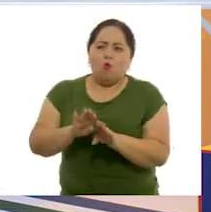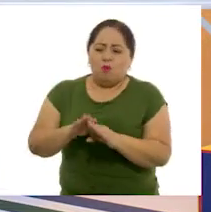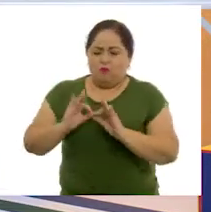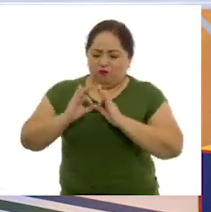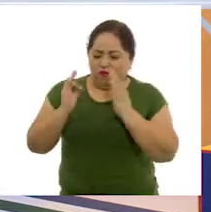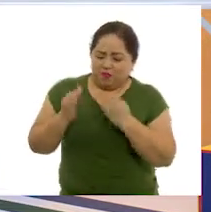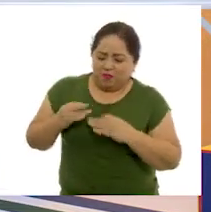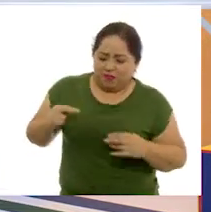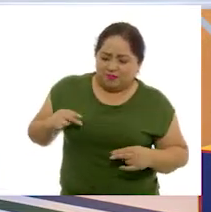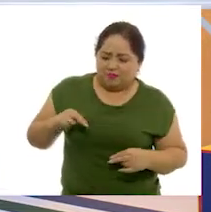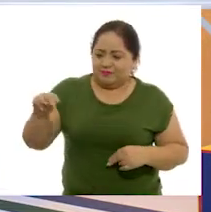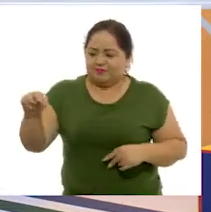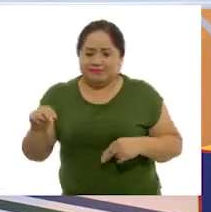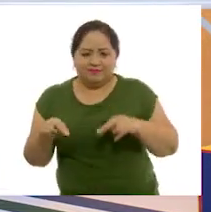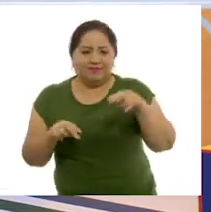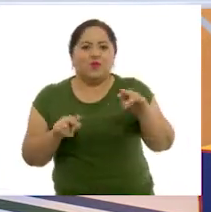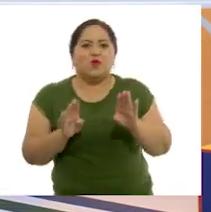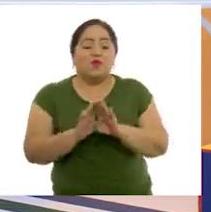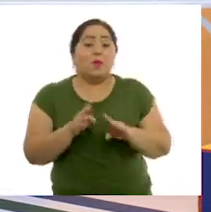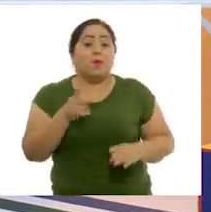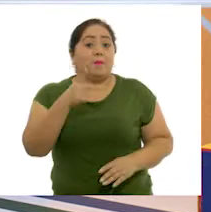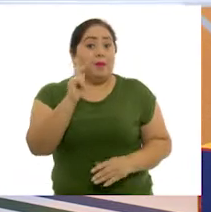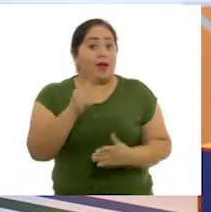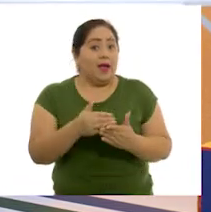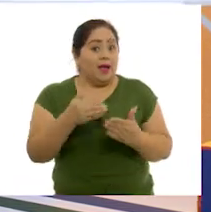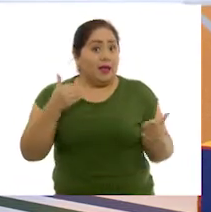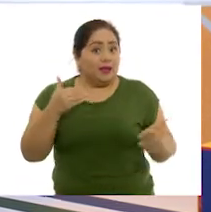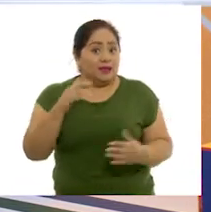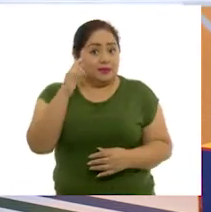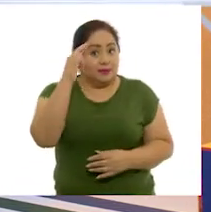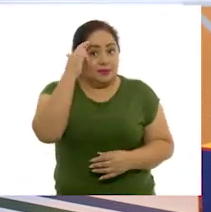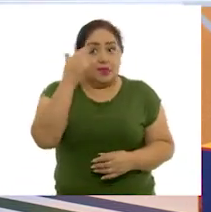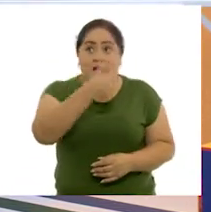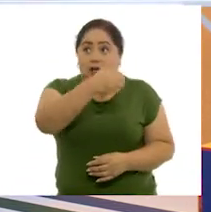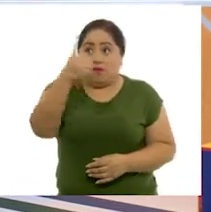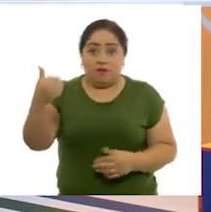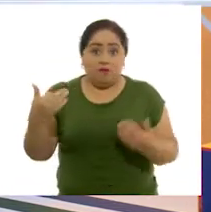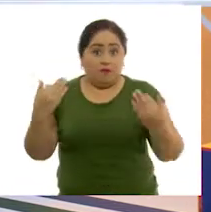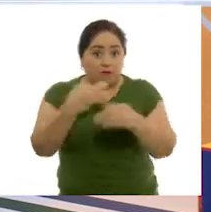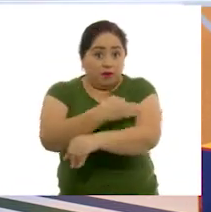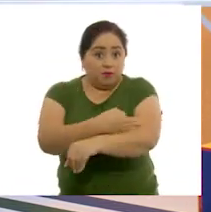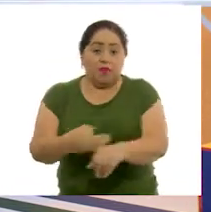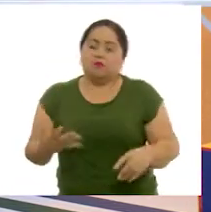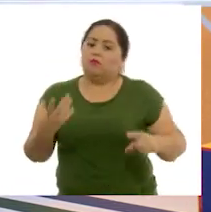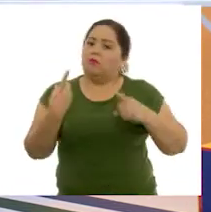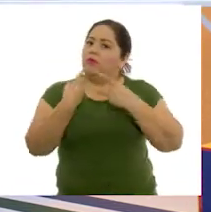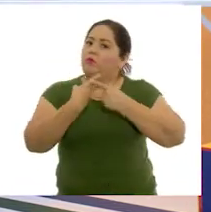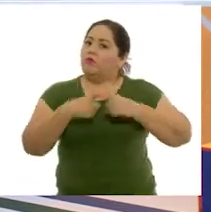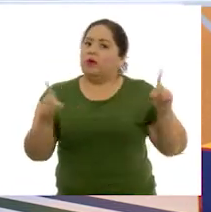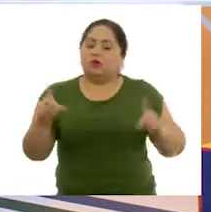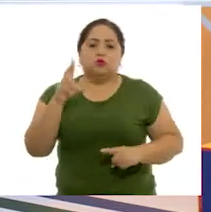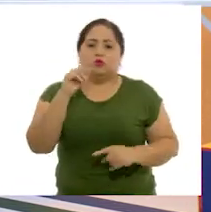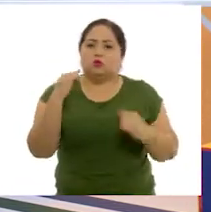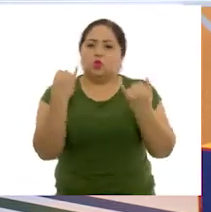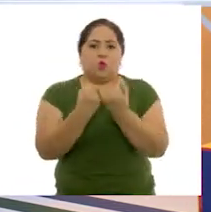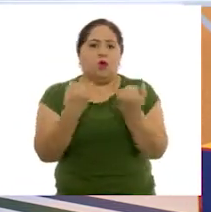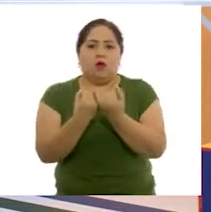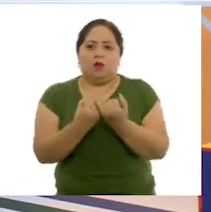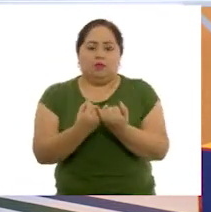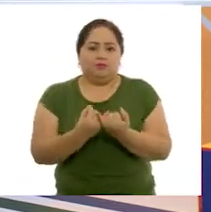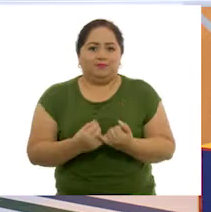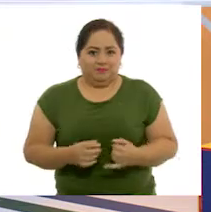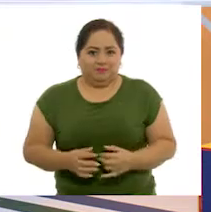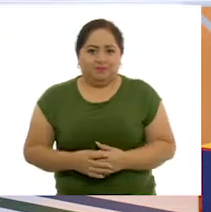formas de ir de un lugar a otro? Pero antes recordemos que cada familia es diferente y tiene un distinto número de